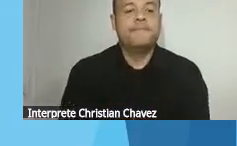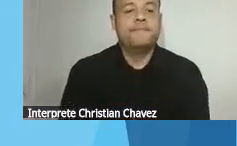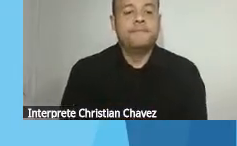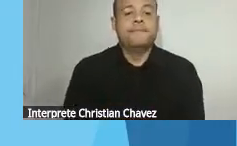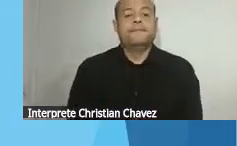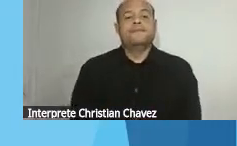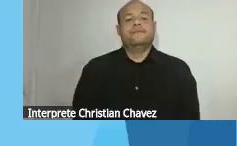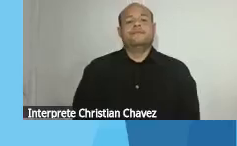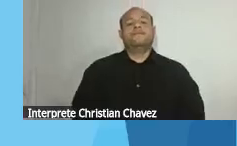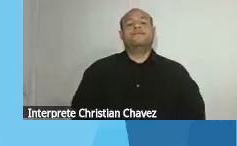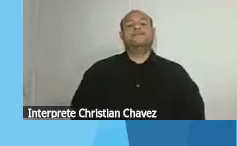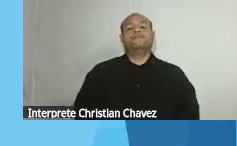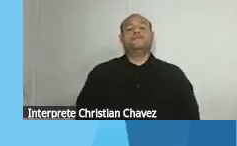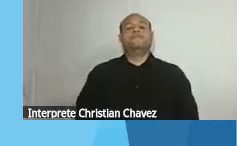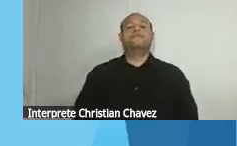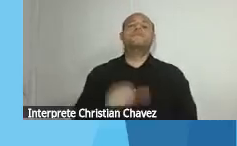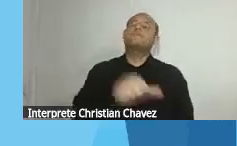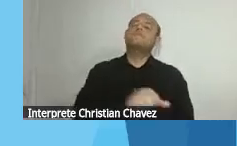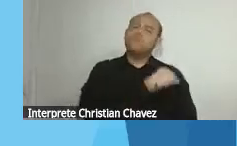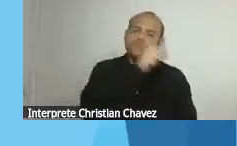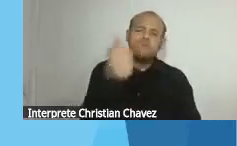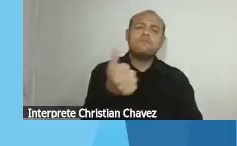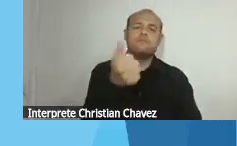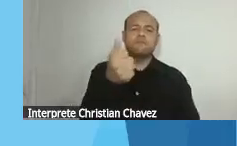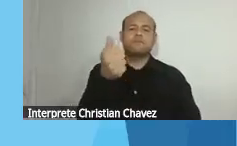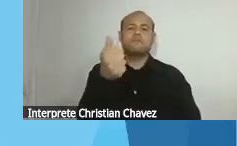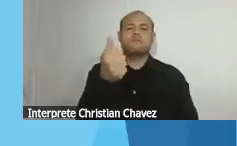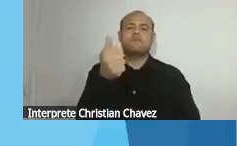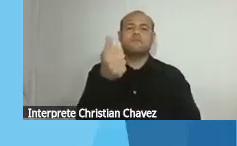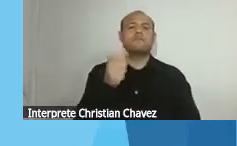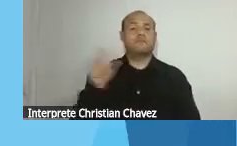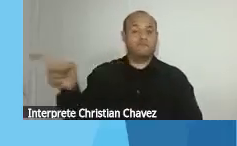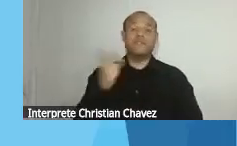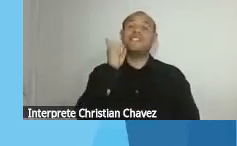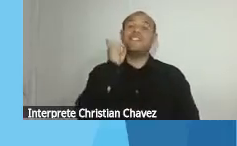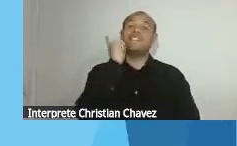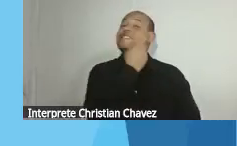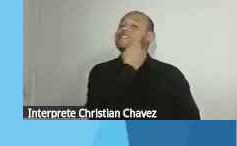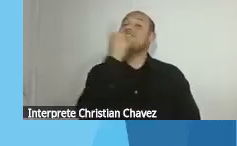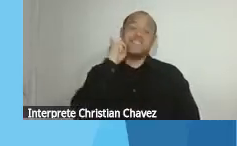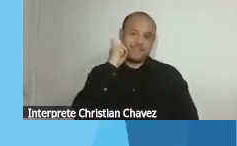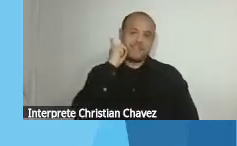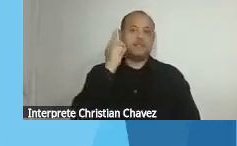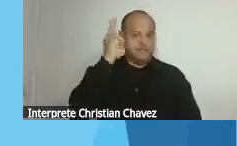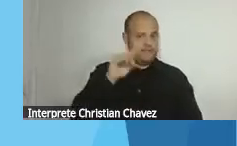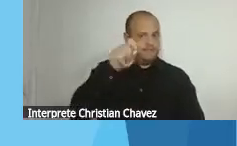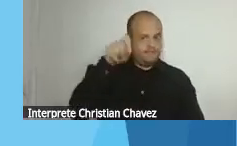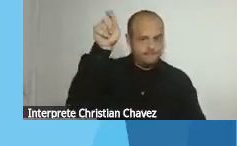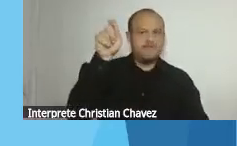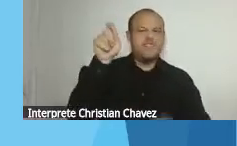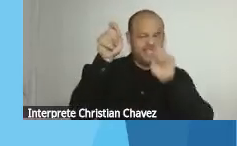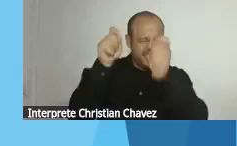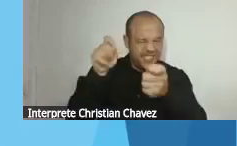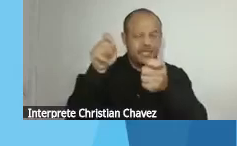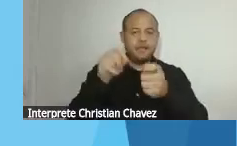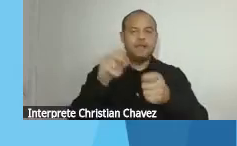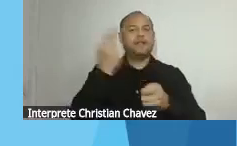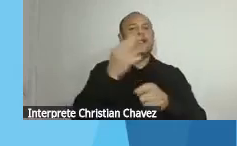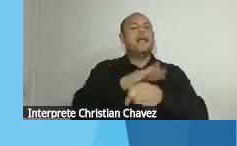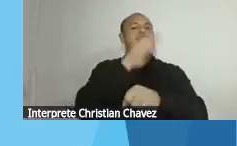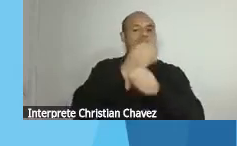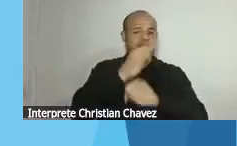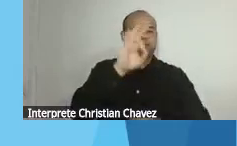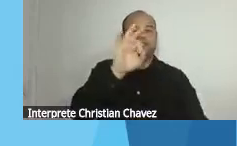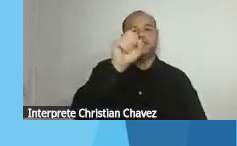Otra de las características pues que tiene que tener la dieta correcta es que sea suficiente, ¿sí? Consumir